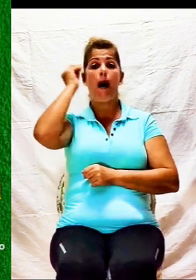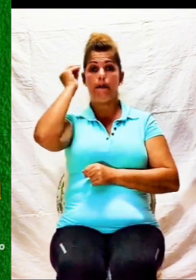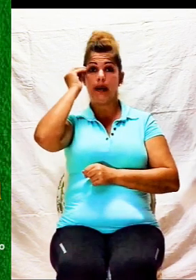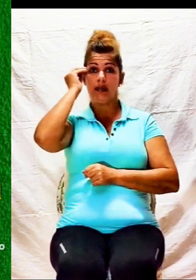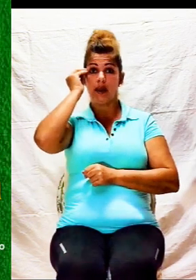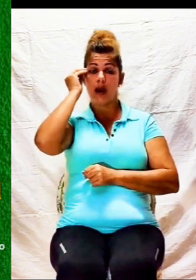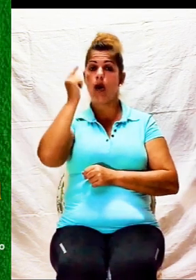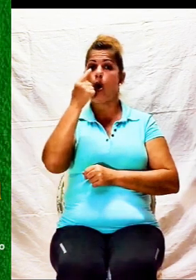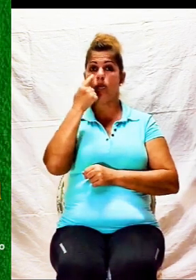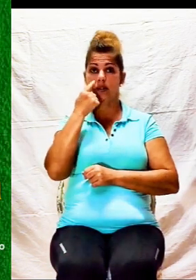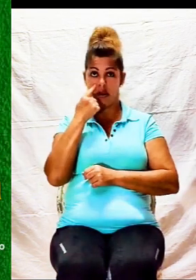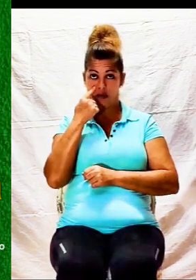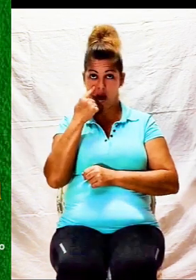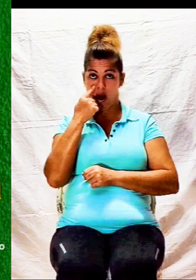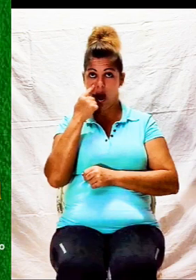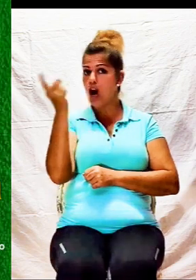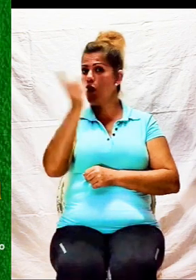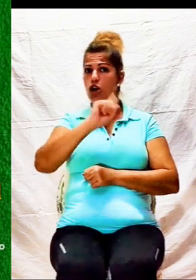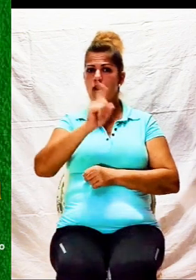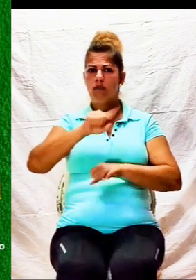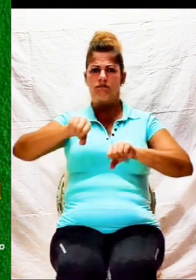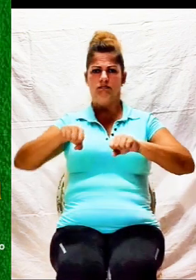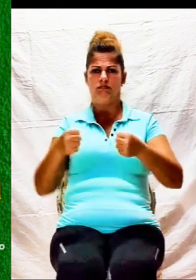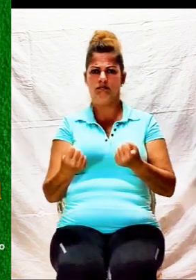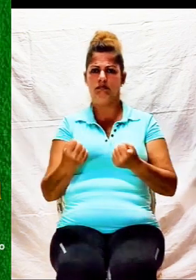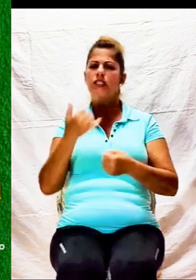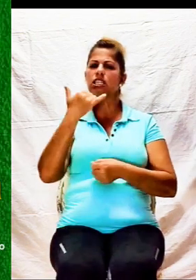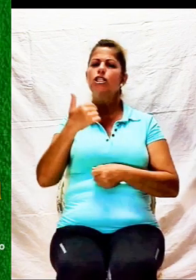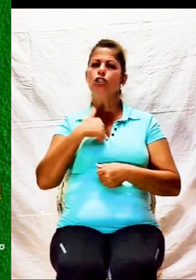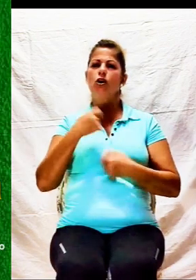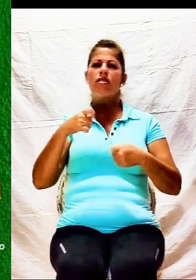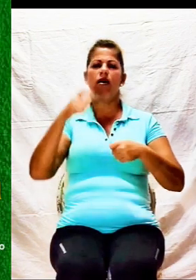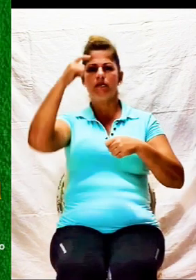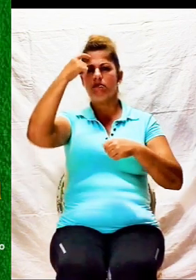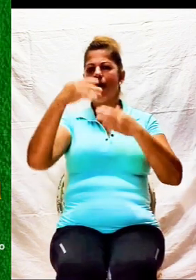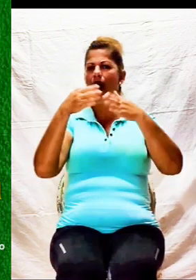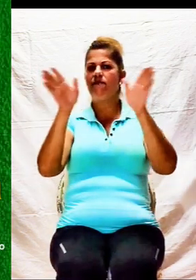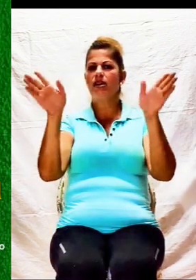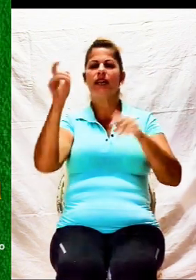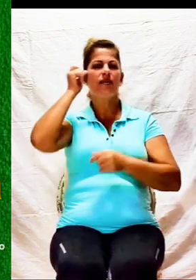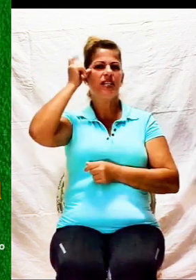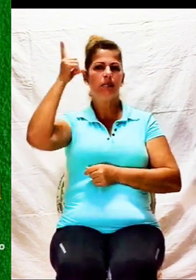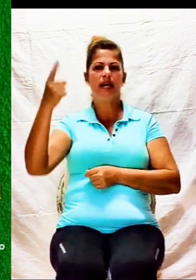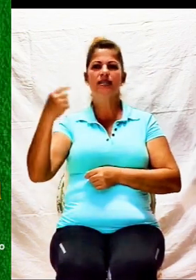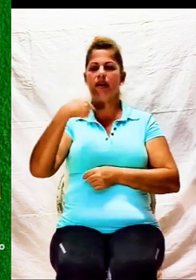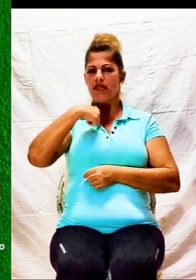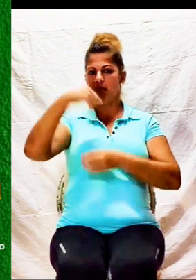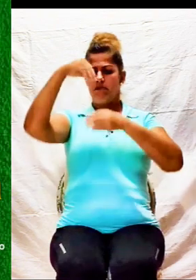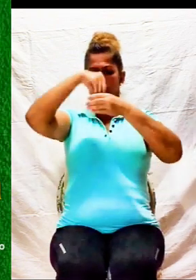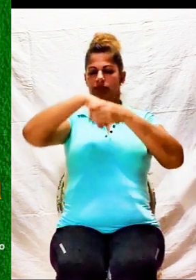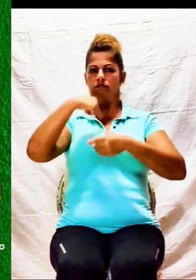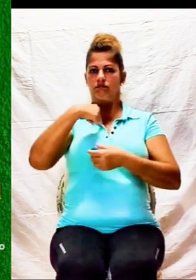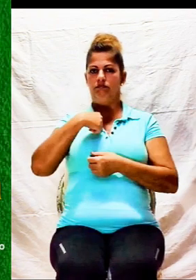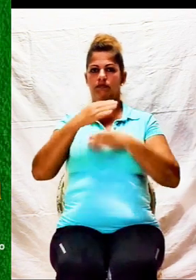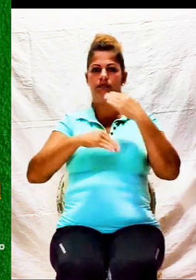desde la observación, sin forzar y abriéndome a la experiencia de lo que ocurre dentro de